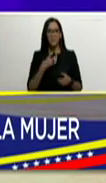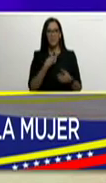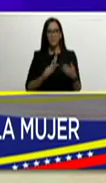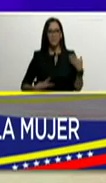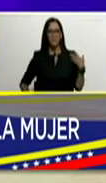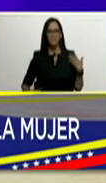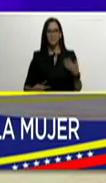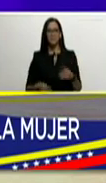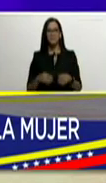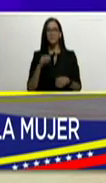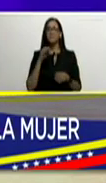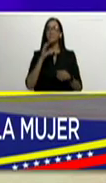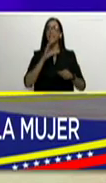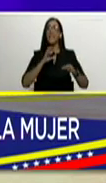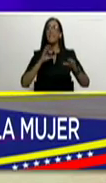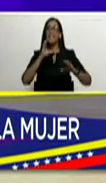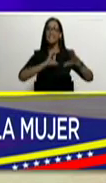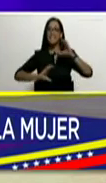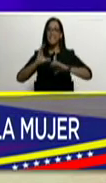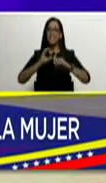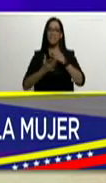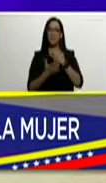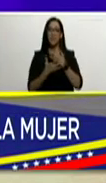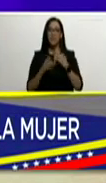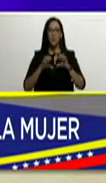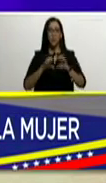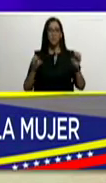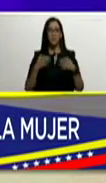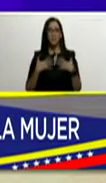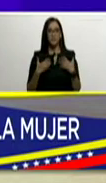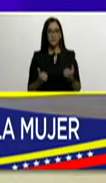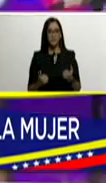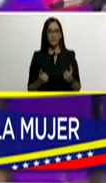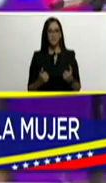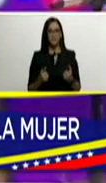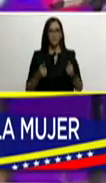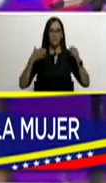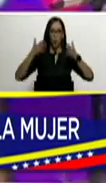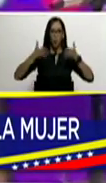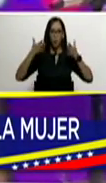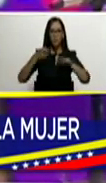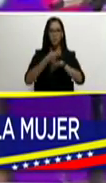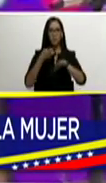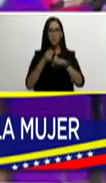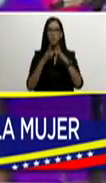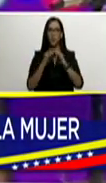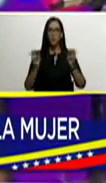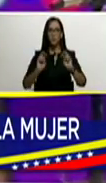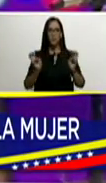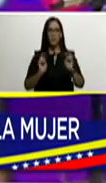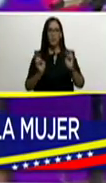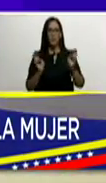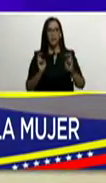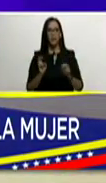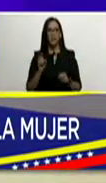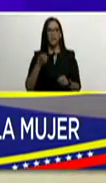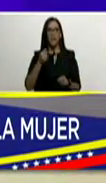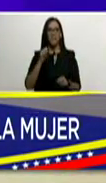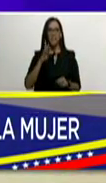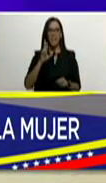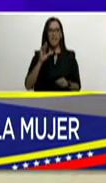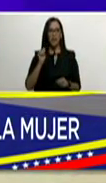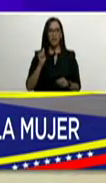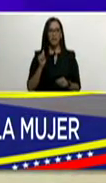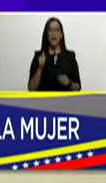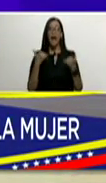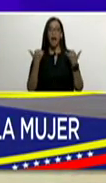de Ciencia, Tecnología, Educación y Salud. Conduce en el gobierno todos esos temas, Gabriela. Y ahora